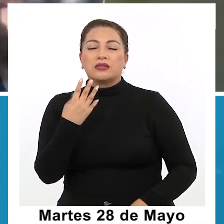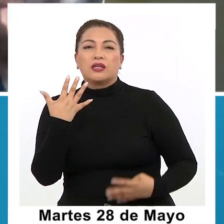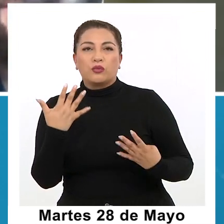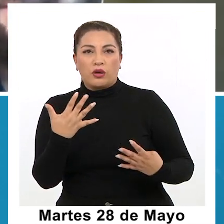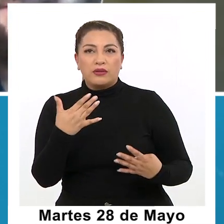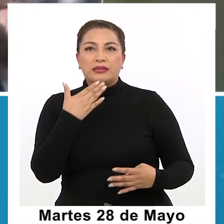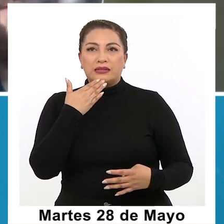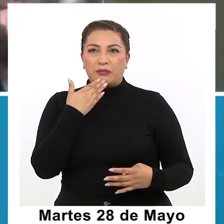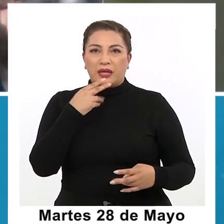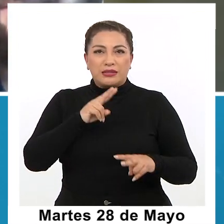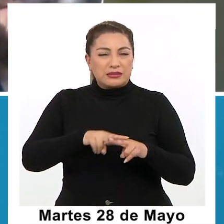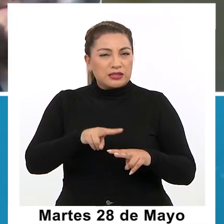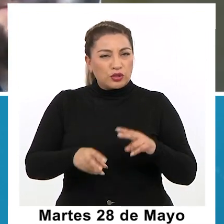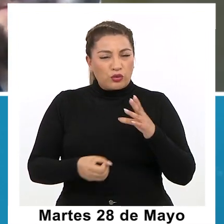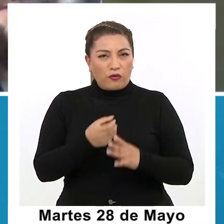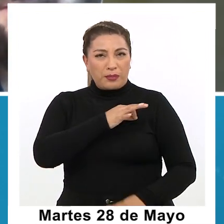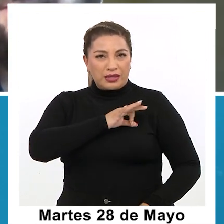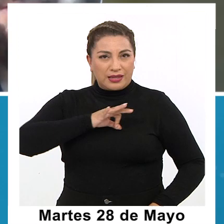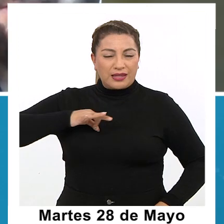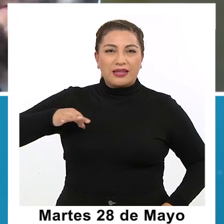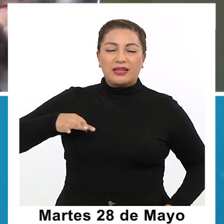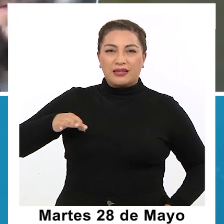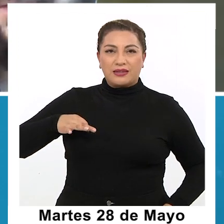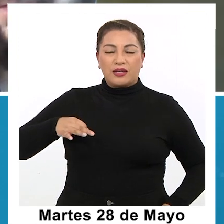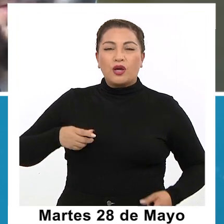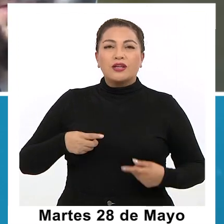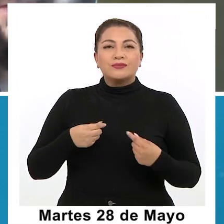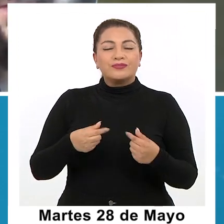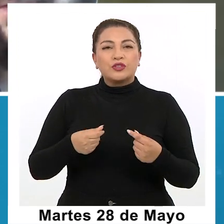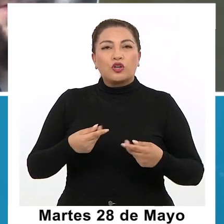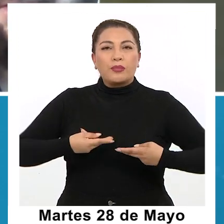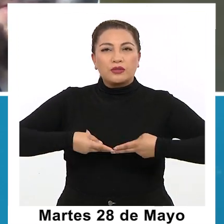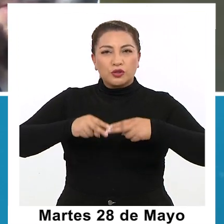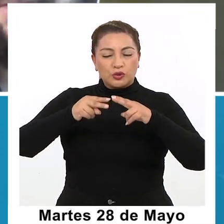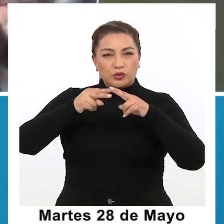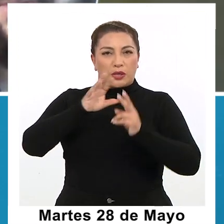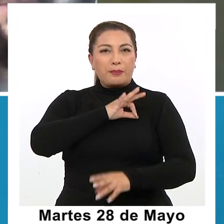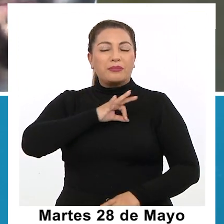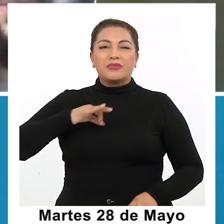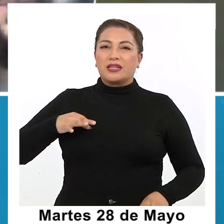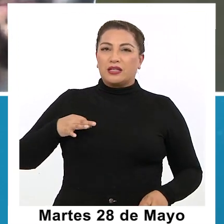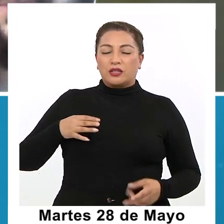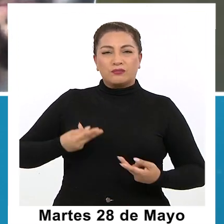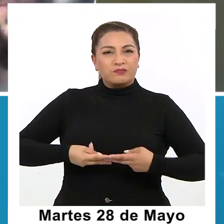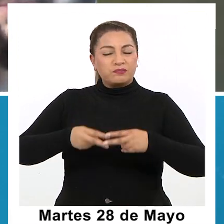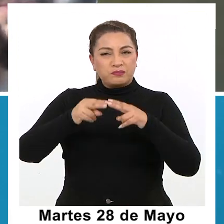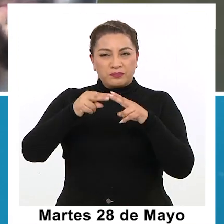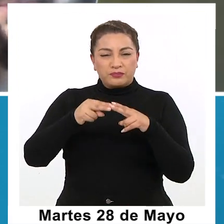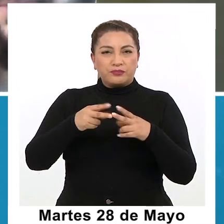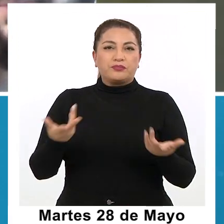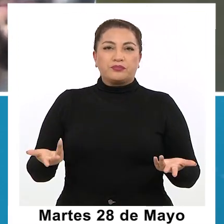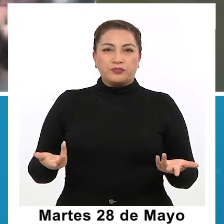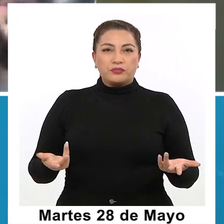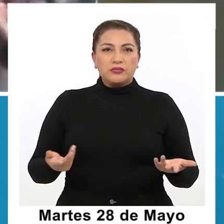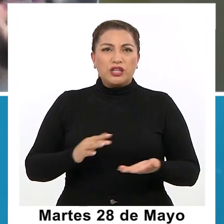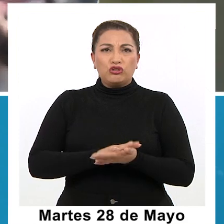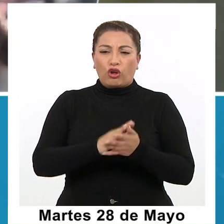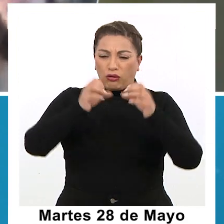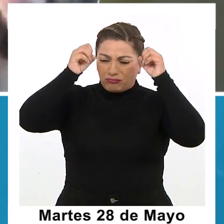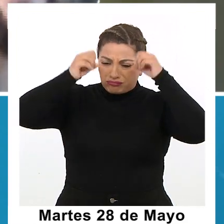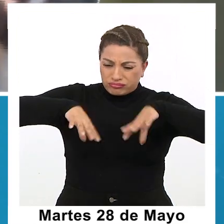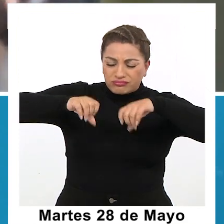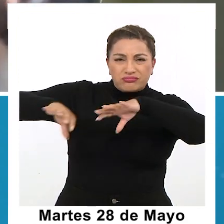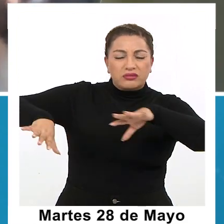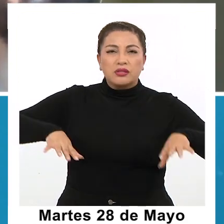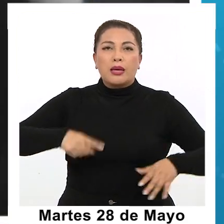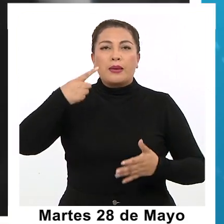de Fomento y el Ministerio de Economía y Reconstrucción, que era un ministerio para la reconstrucción porque quedó todo en el suelo. ya. Y